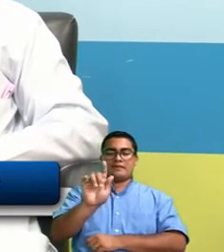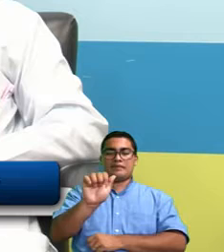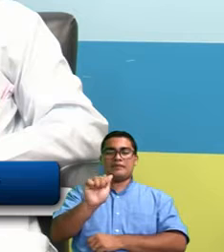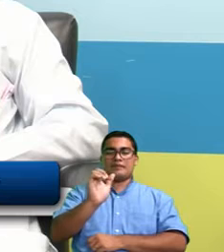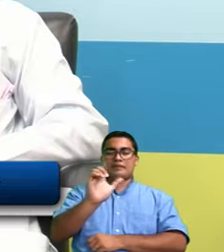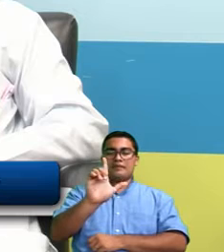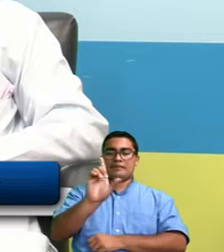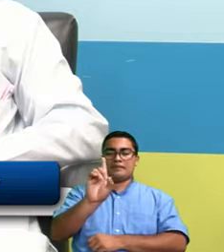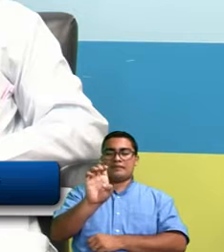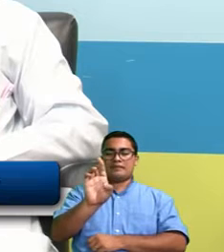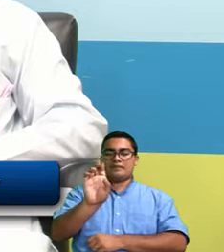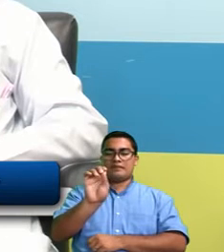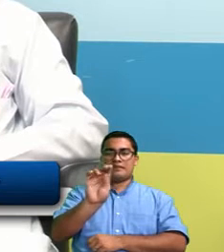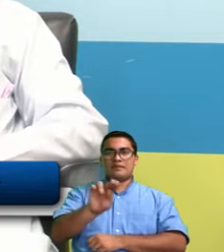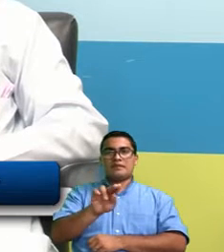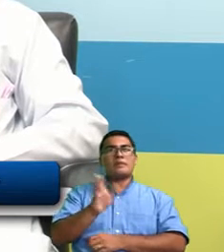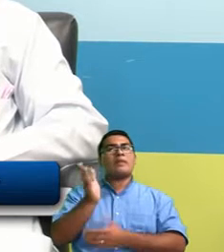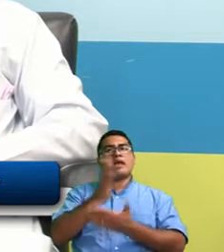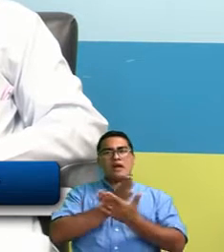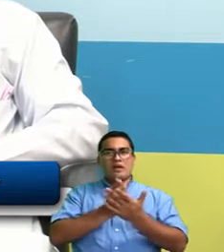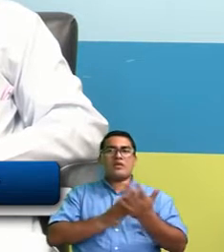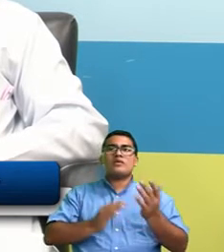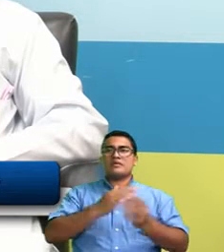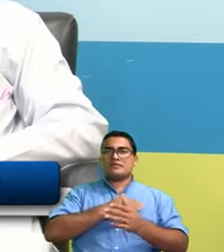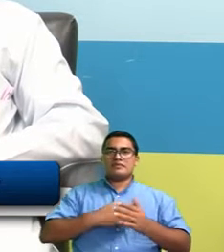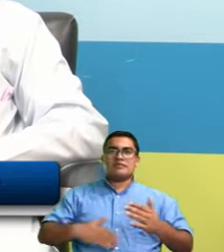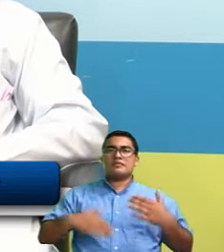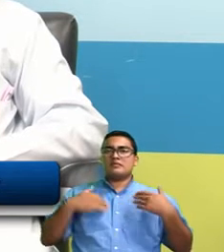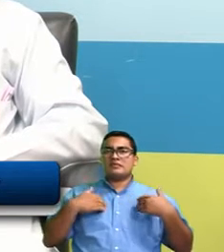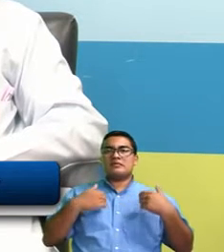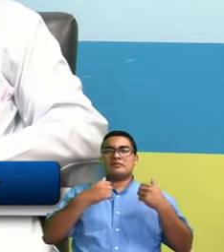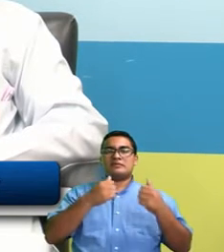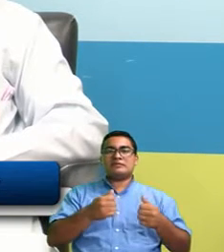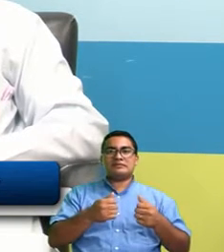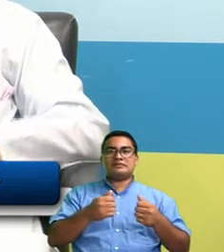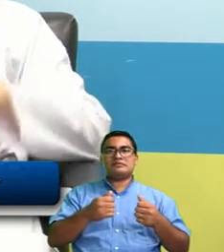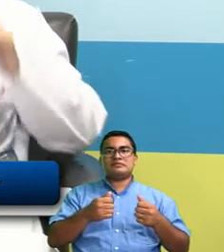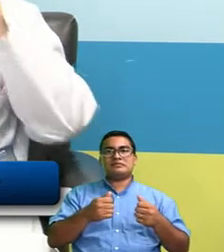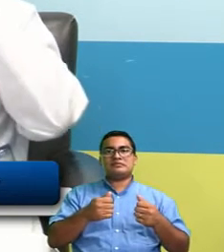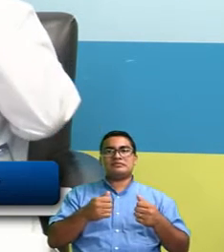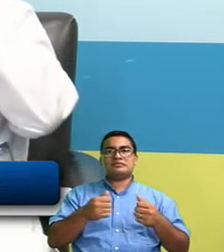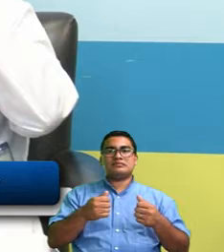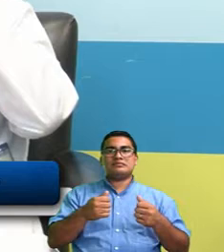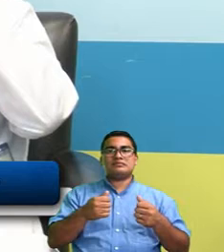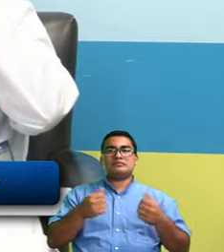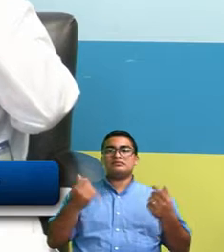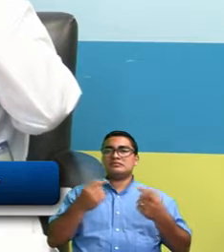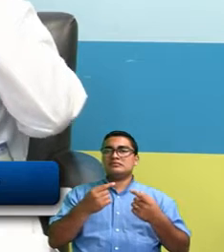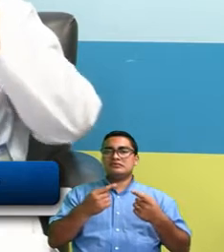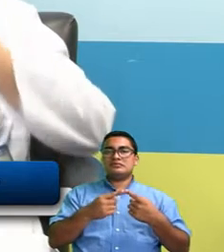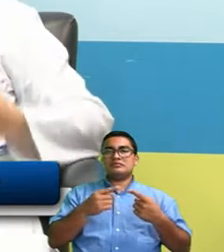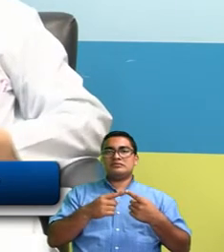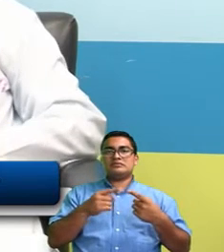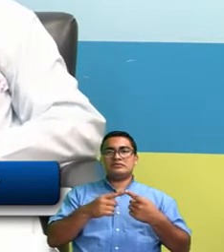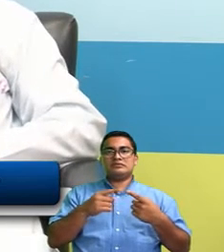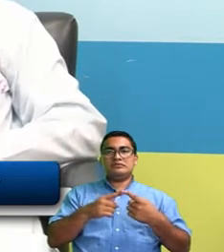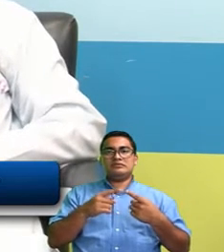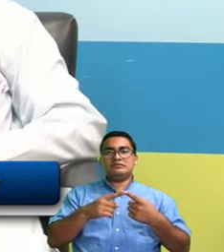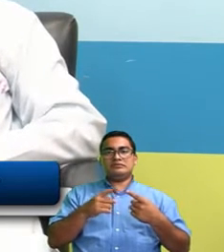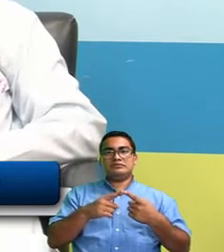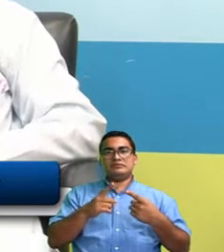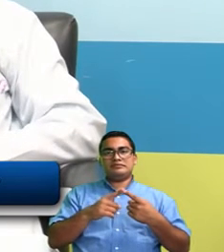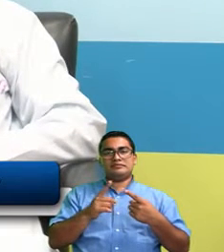también lo que alguna de las estrategias que ha usado el ministerio, no las conozco todas, ¿verdad? Claro. Pero obviamente se ha